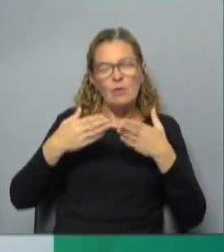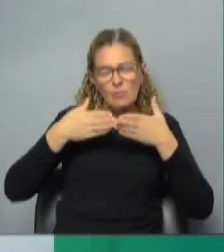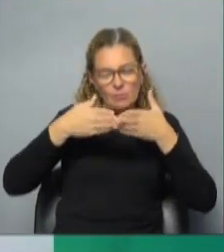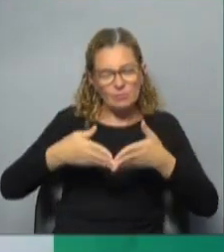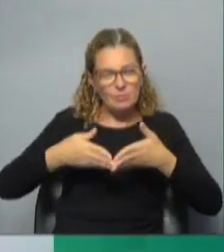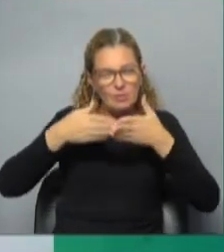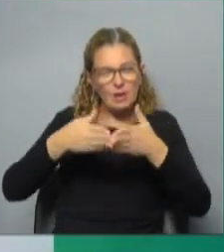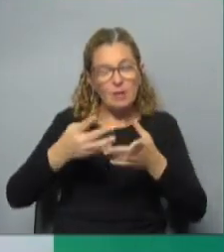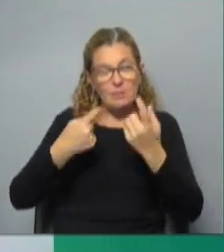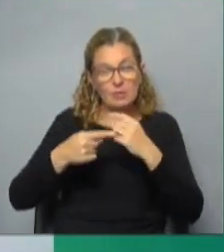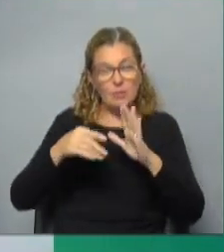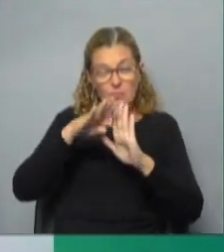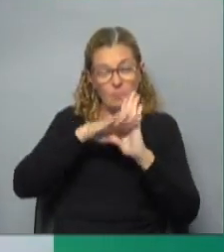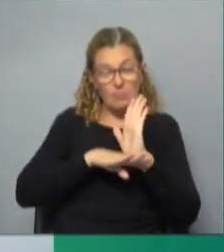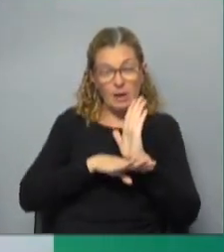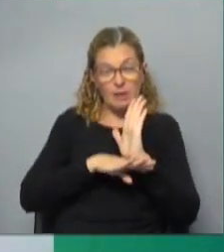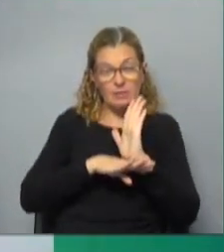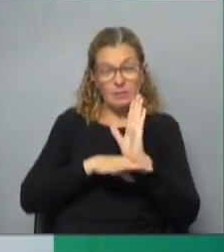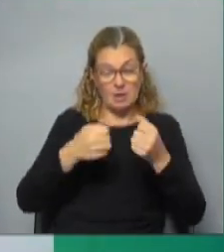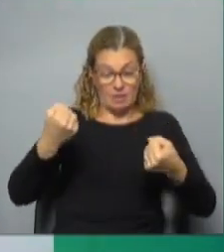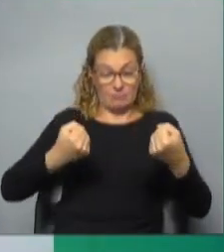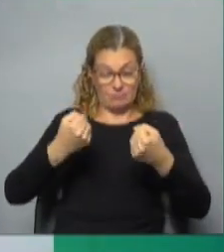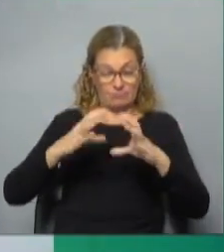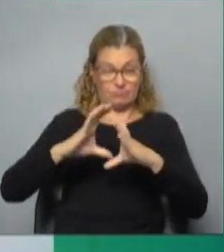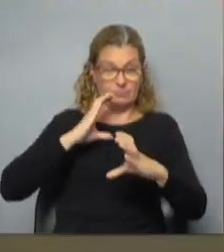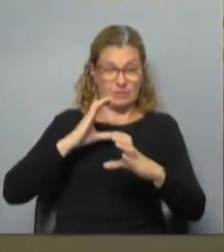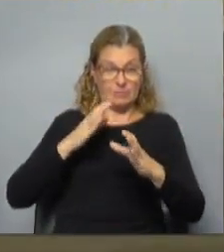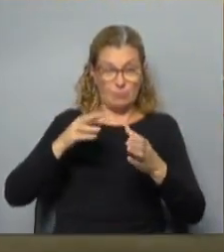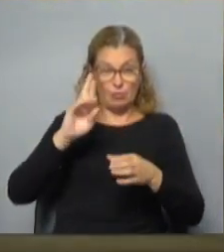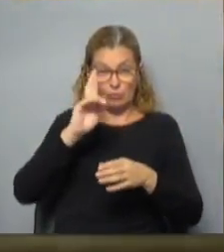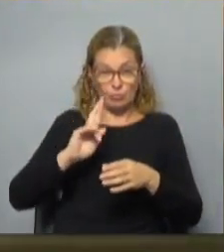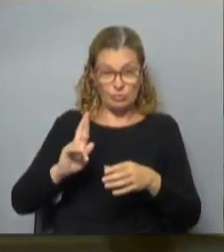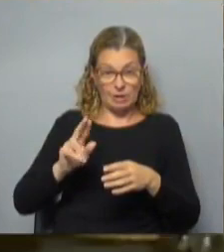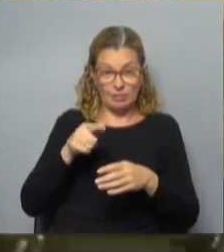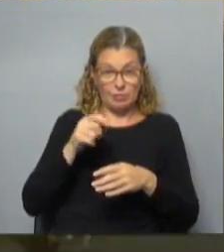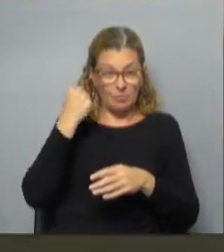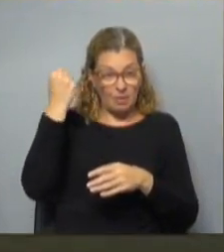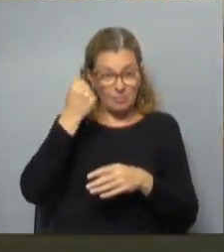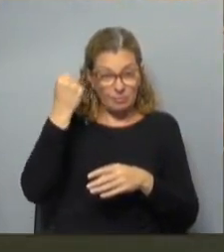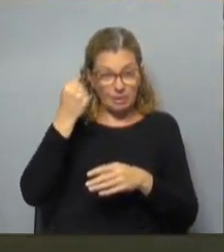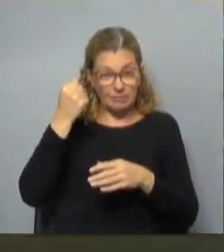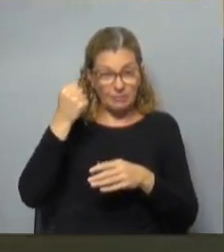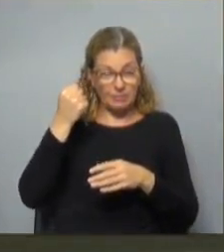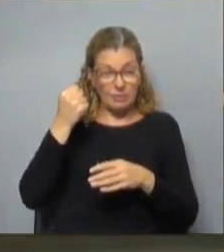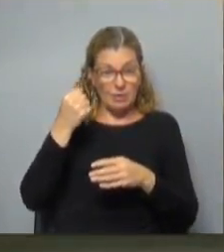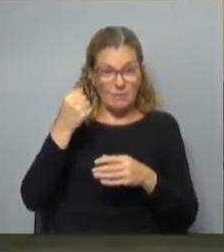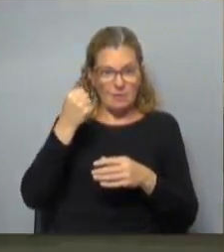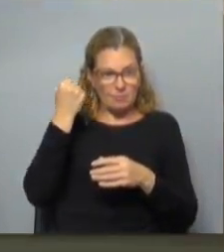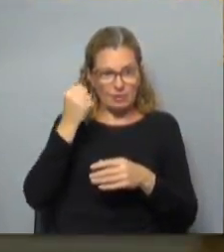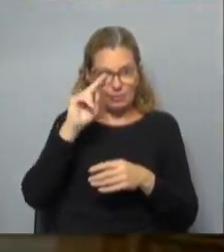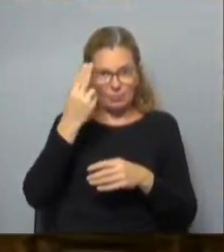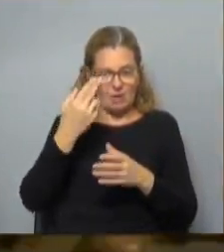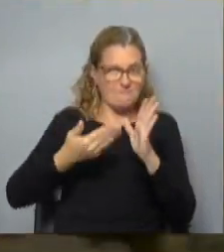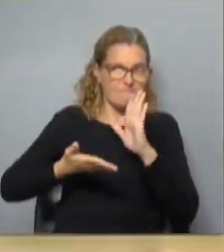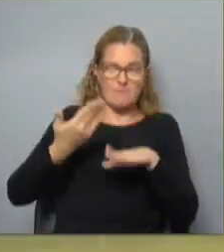pero no hay un plan rector para el transporte de carga por carretera que es hoy se principal la principal los de la transporte del país por amplia mayoría